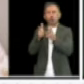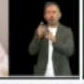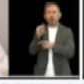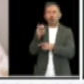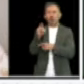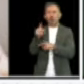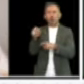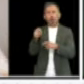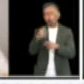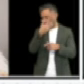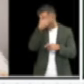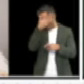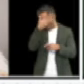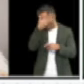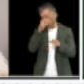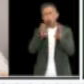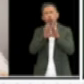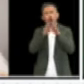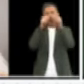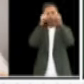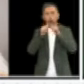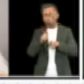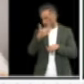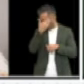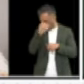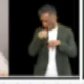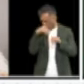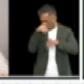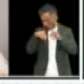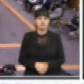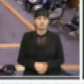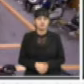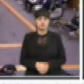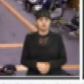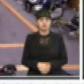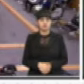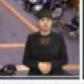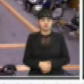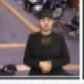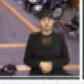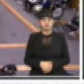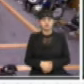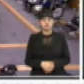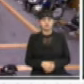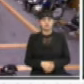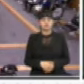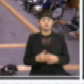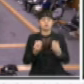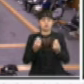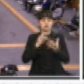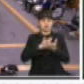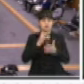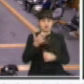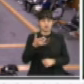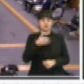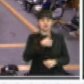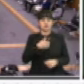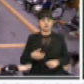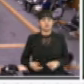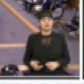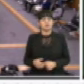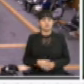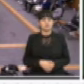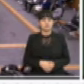tribunal electoral del poder judicial y la Federación es la reforma electoral más impugnada de la historia todo todos los grupos que